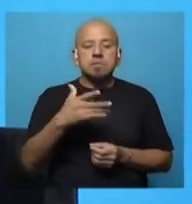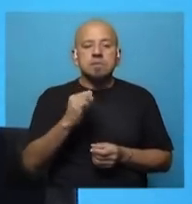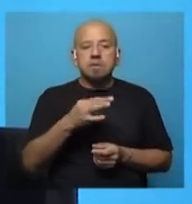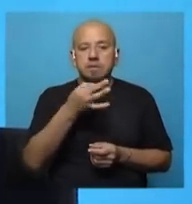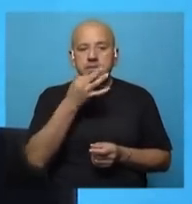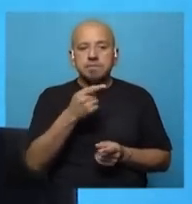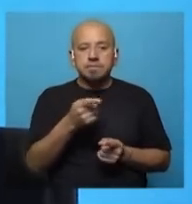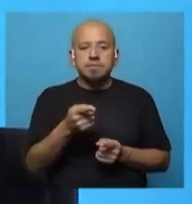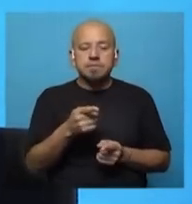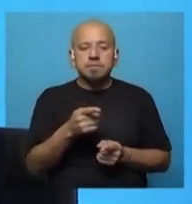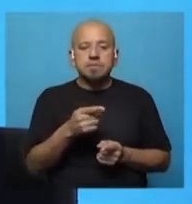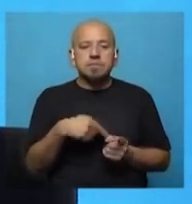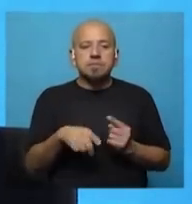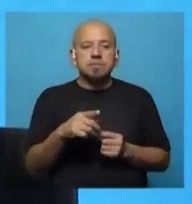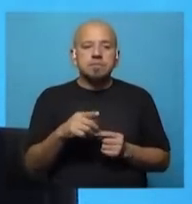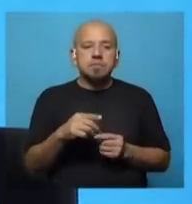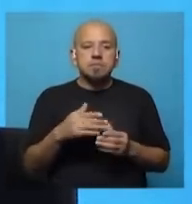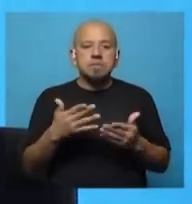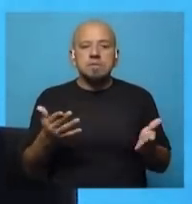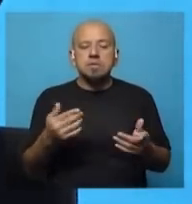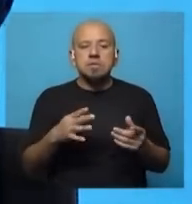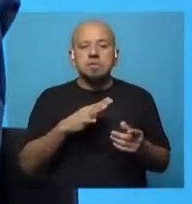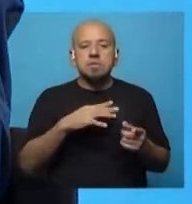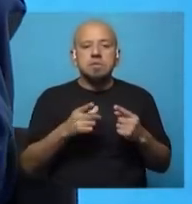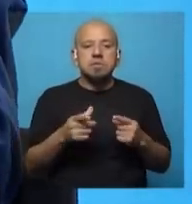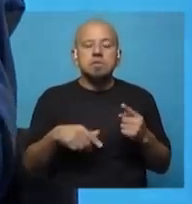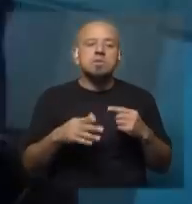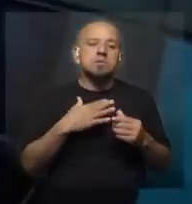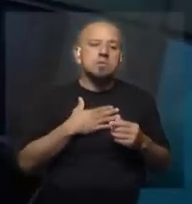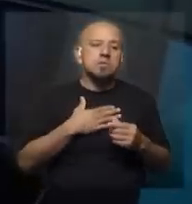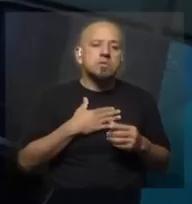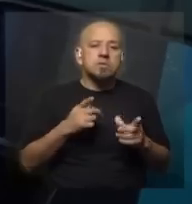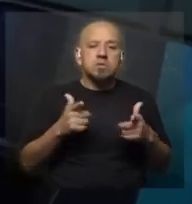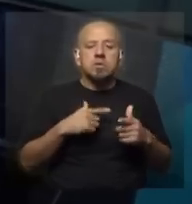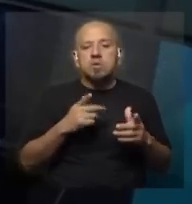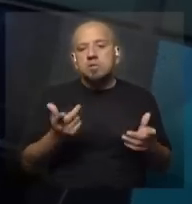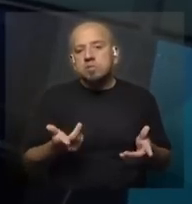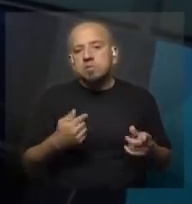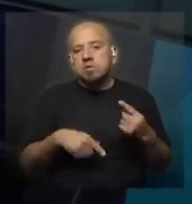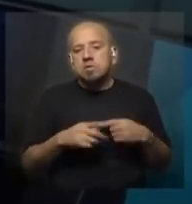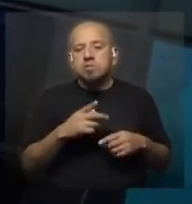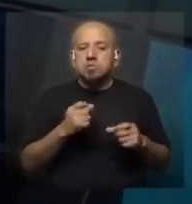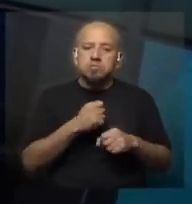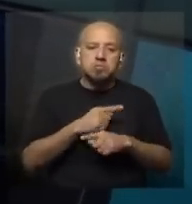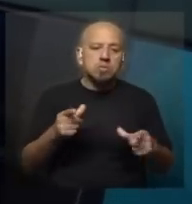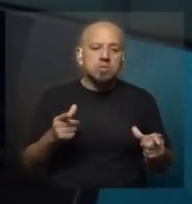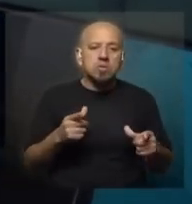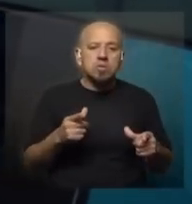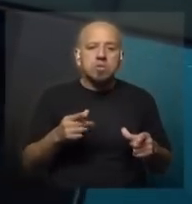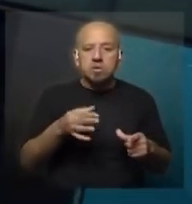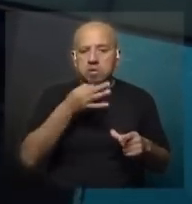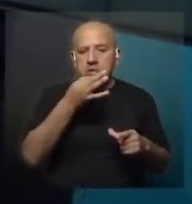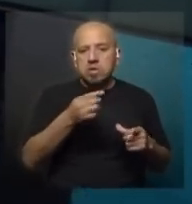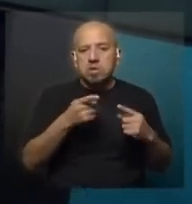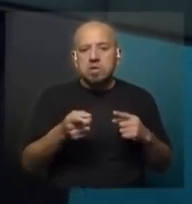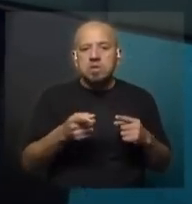publicó no una aclaración hace algunas horas ella dice que ha actuado con honestidad que no tiene nada que ocultar que autó con transparencia mencionó